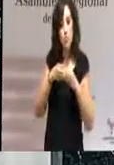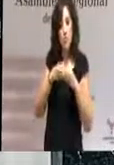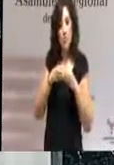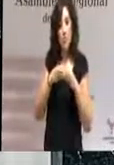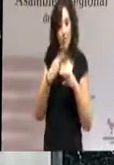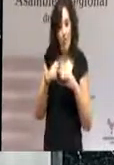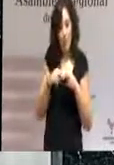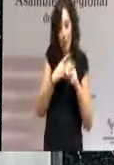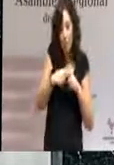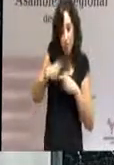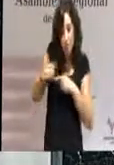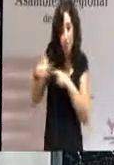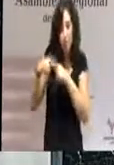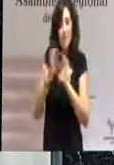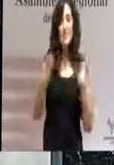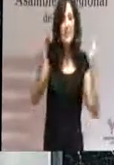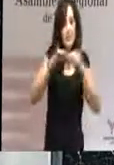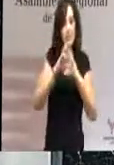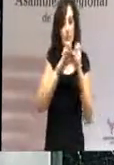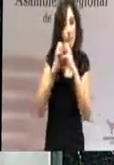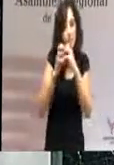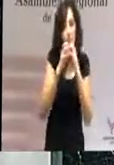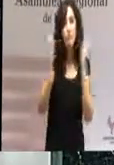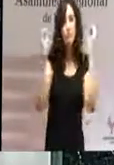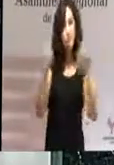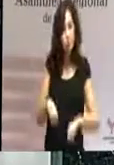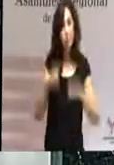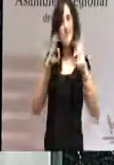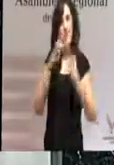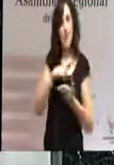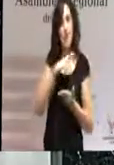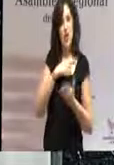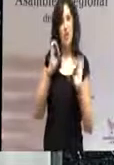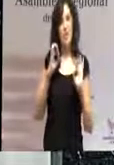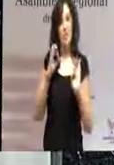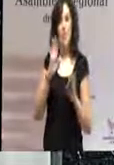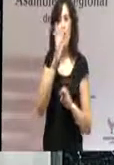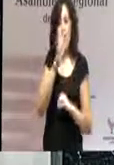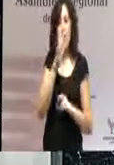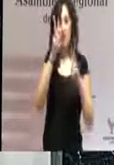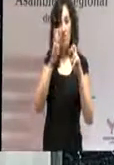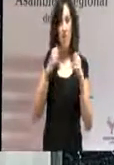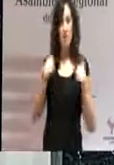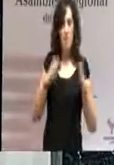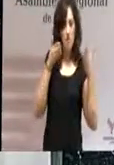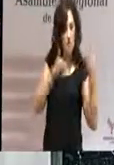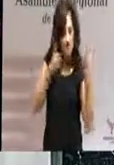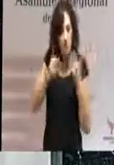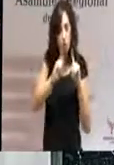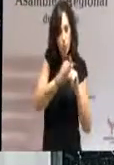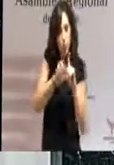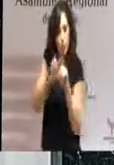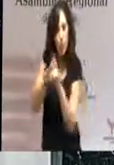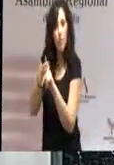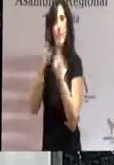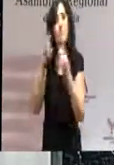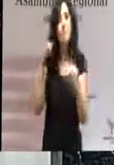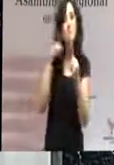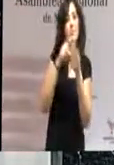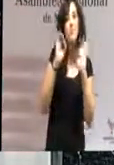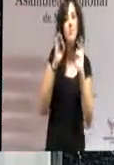trabajando para un acuerdo regional con el que cerrar filas de cara al necesario Pacto Nacional del